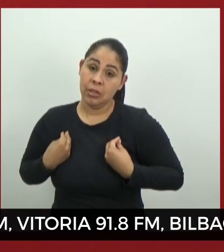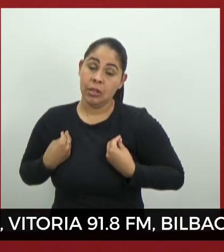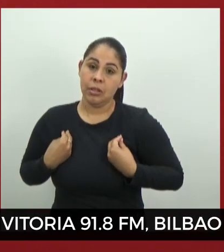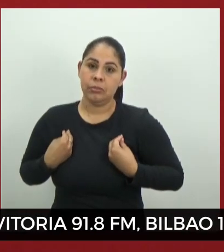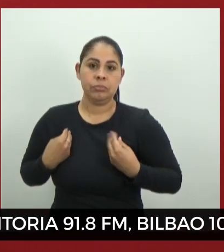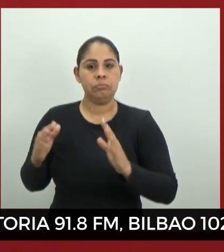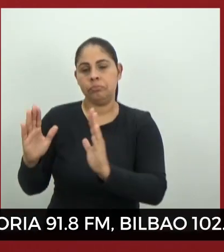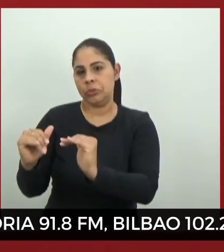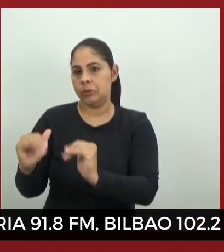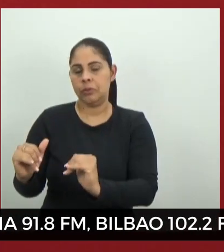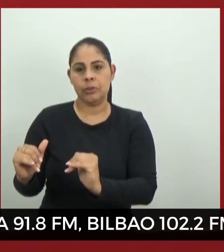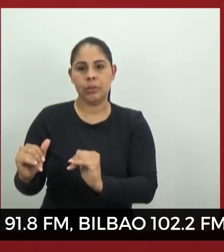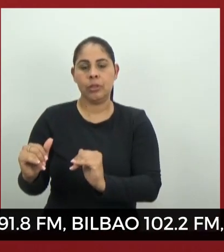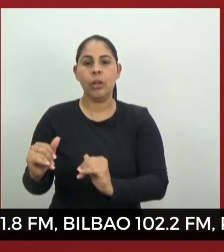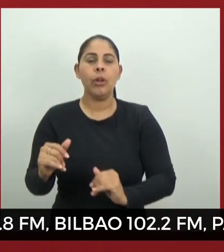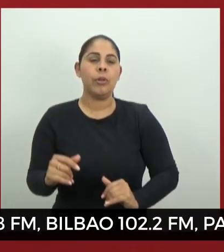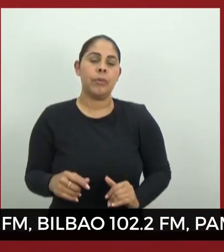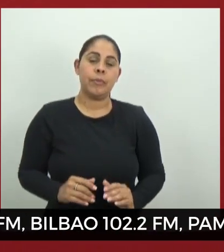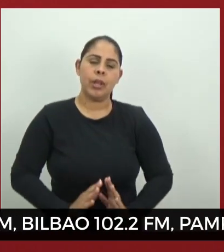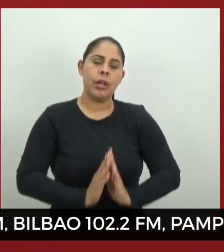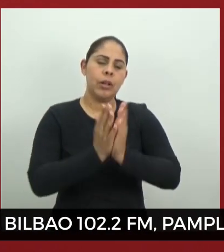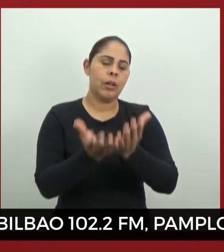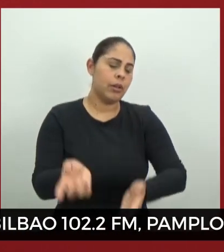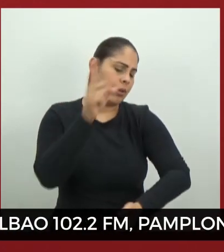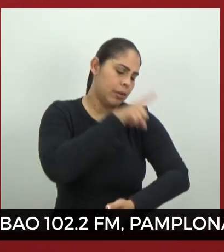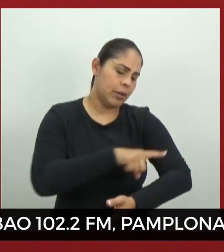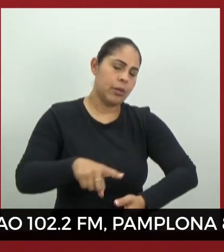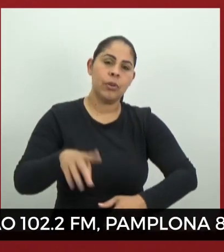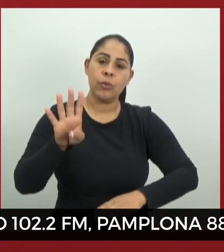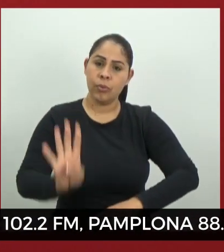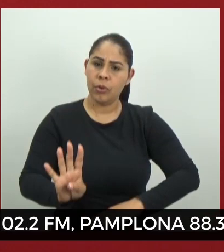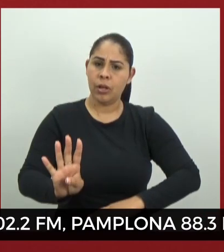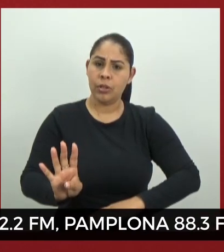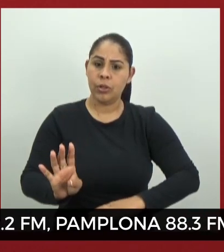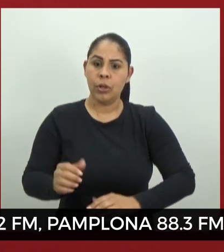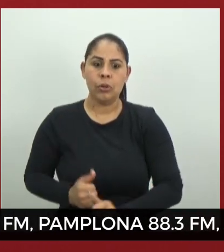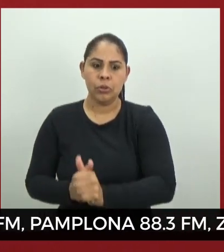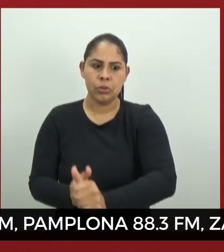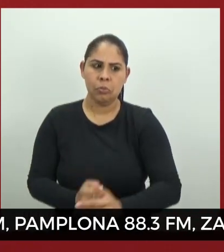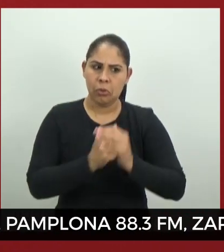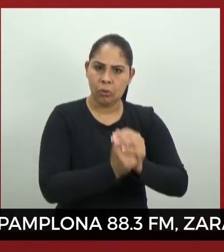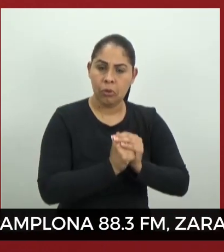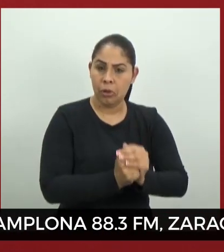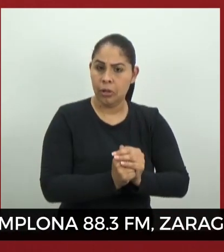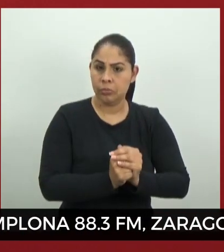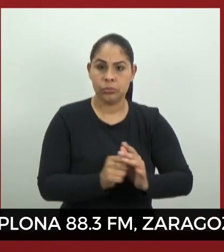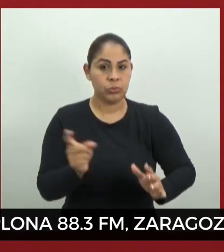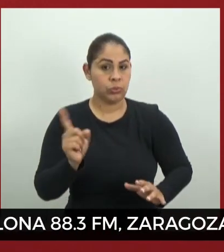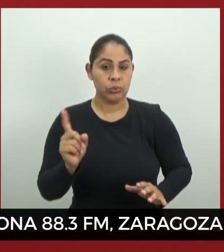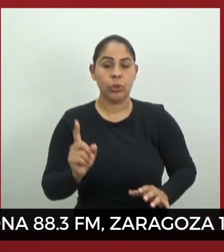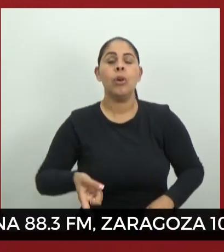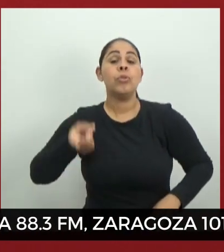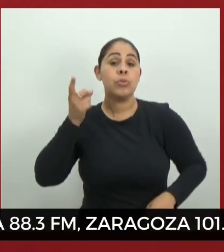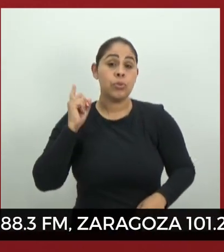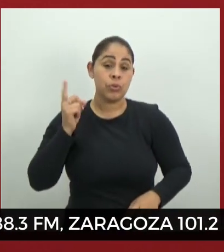los discípulos orar en los cuatro evangelios. A ninguno. Solo con la venida del